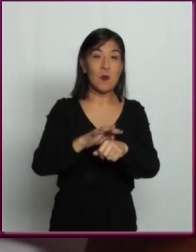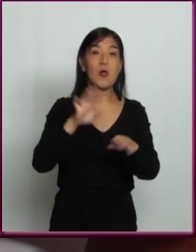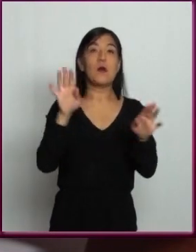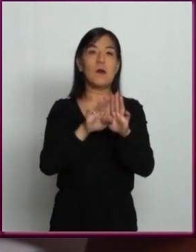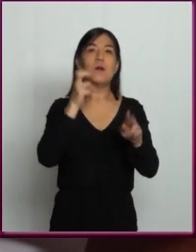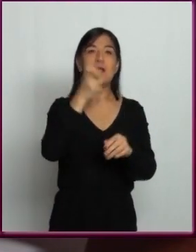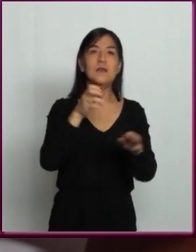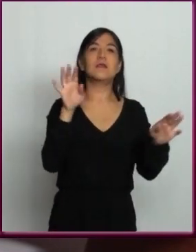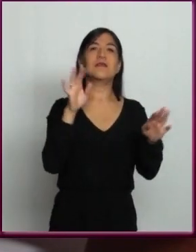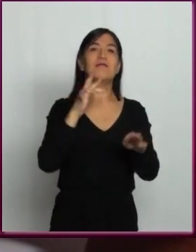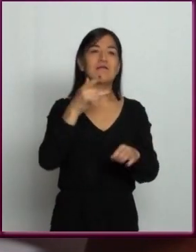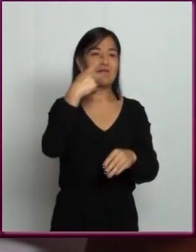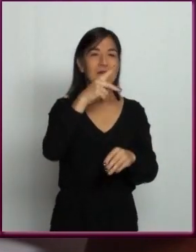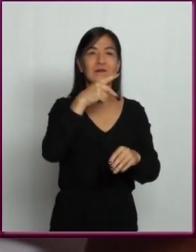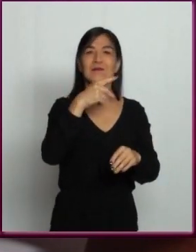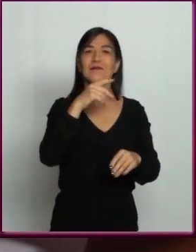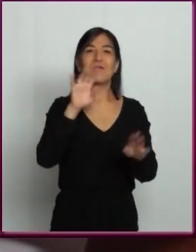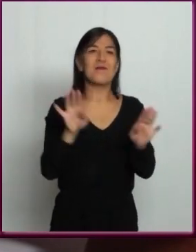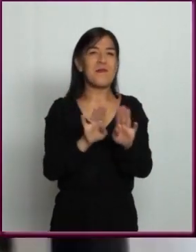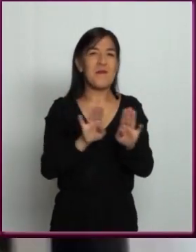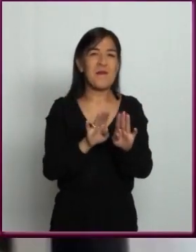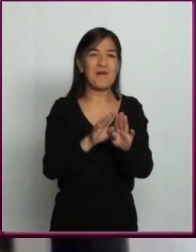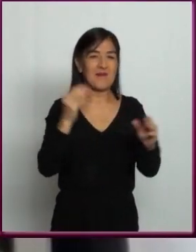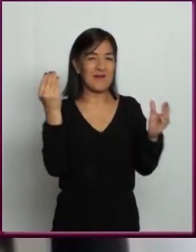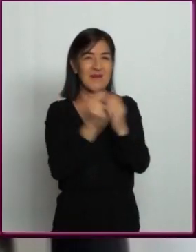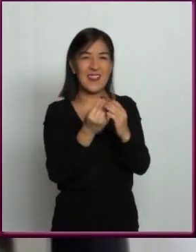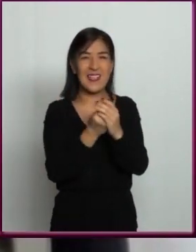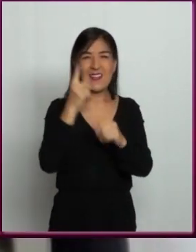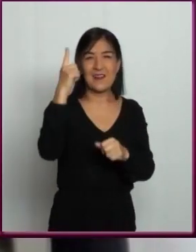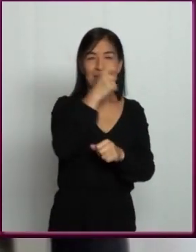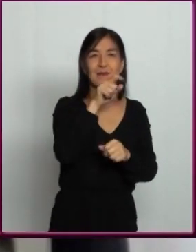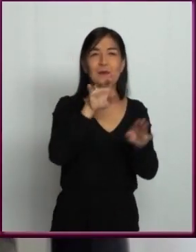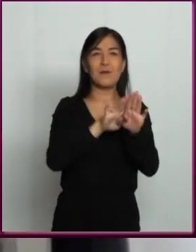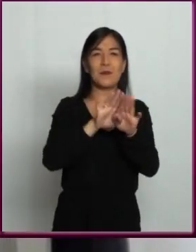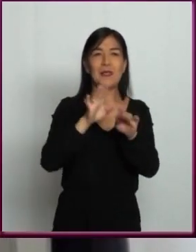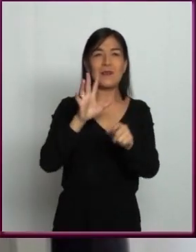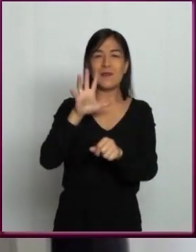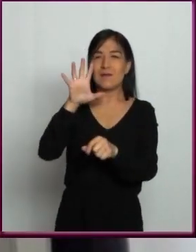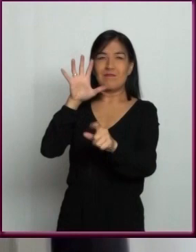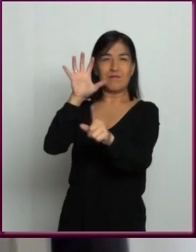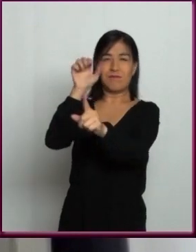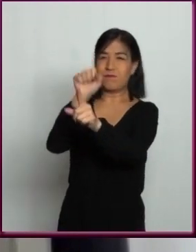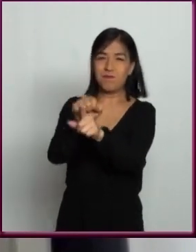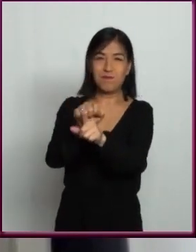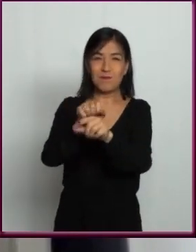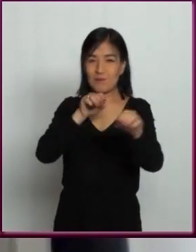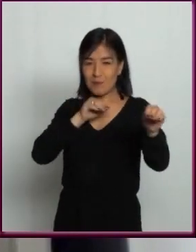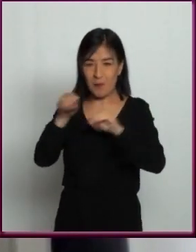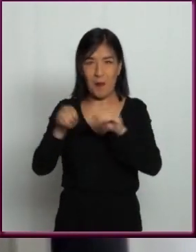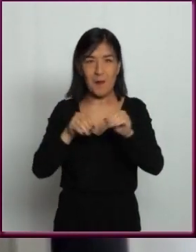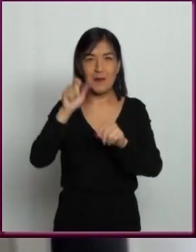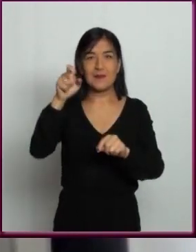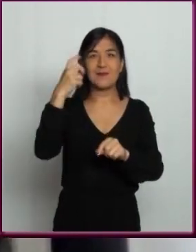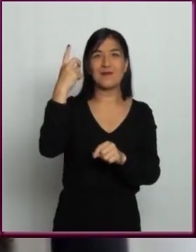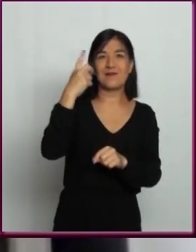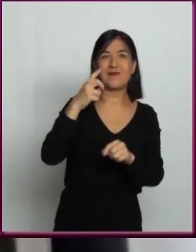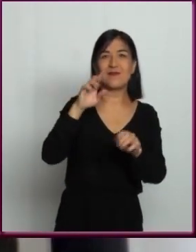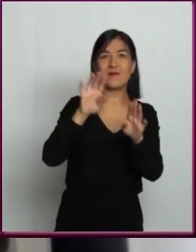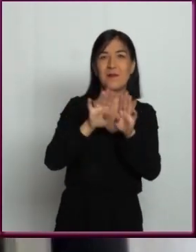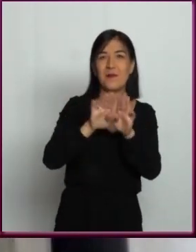periférica y muy compleja, en las cuales pueden captar diferentes movimientos en diferentes direcciones.